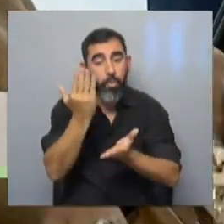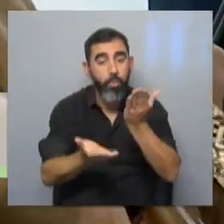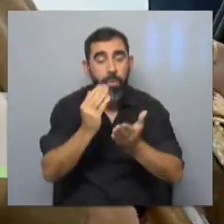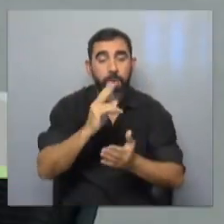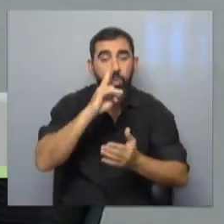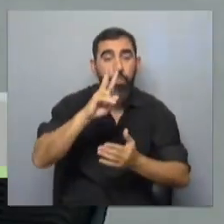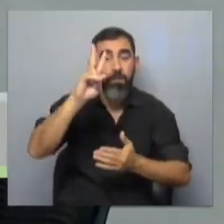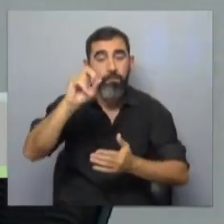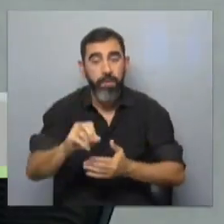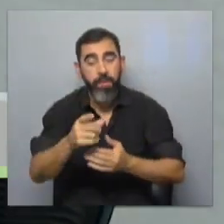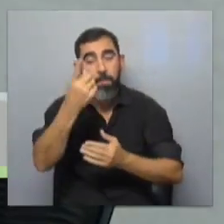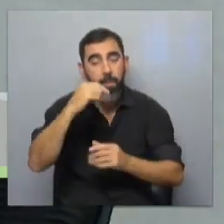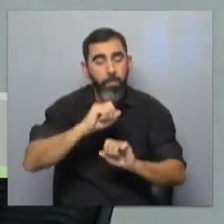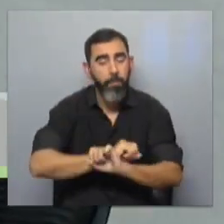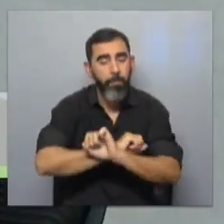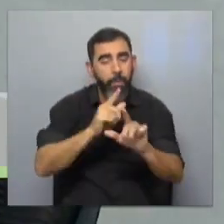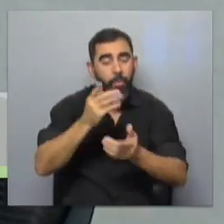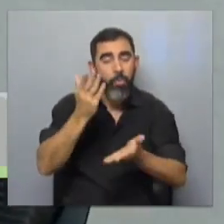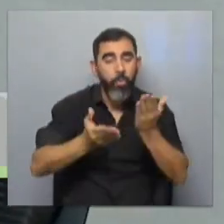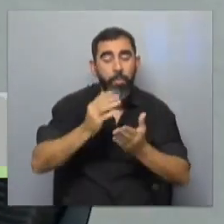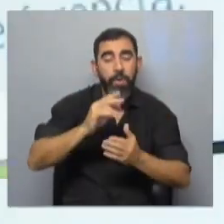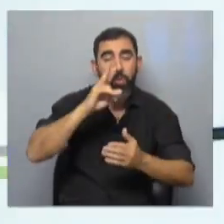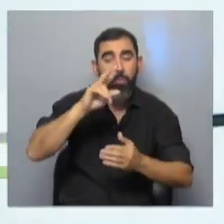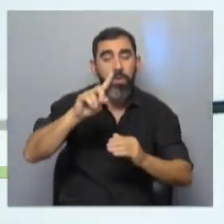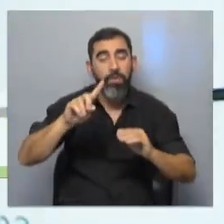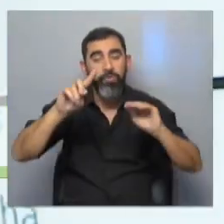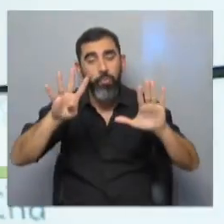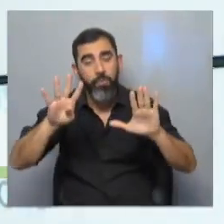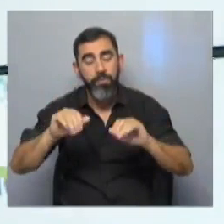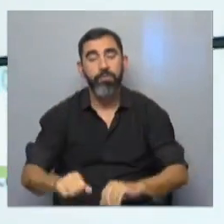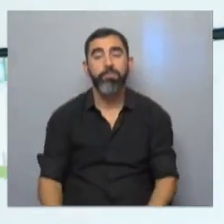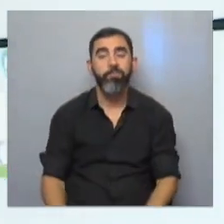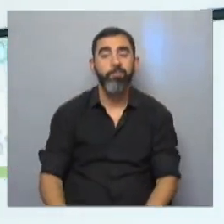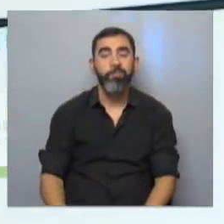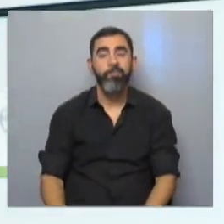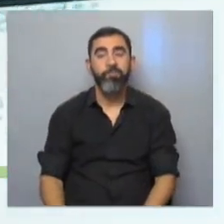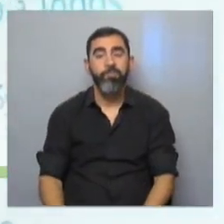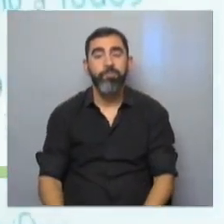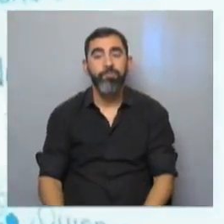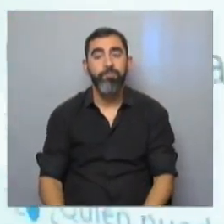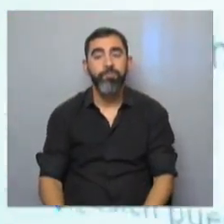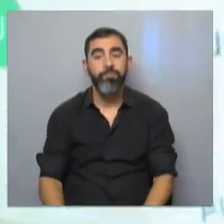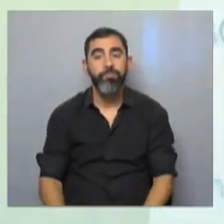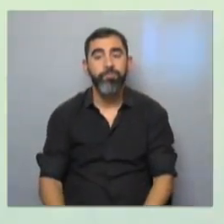con 2020, pero 0,9% por encima de los niveles de